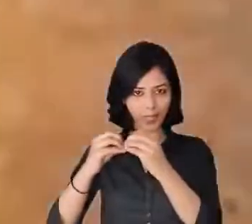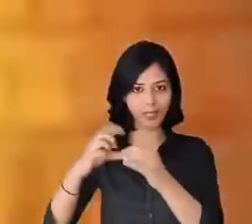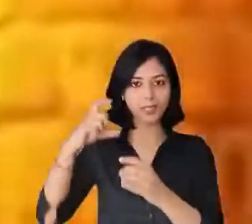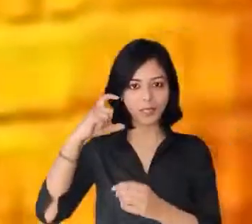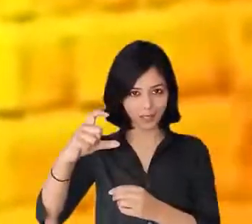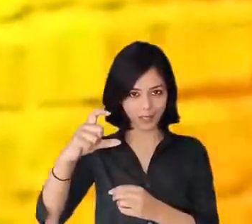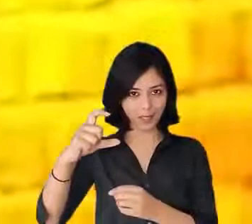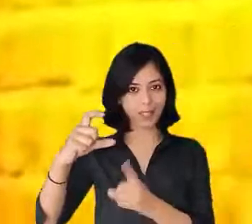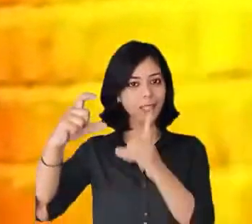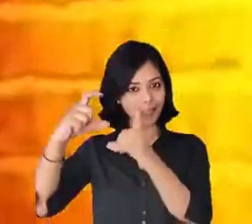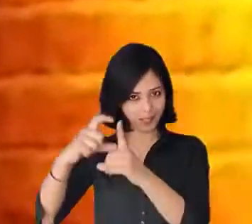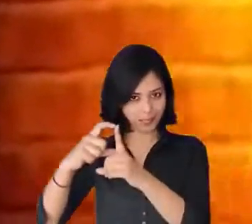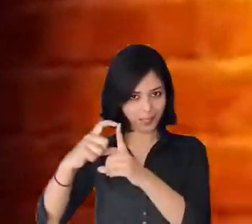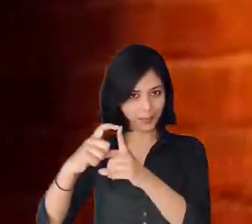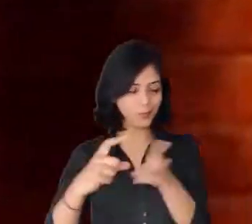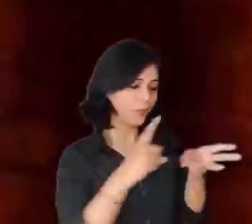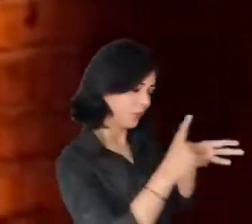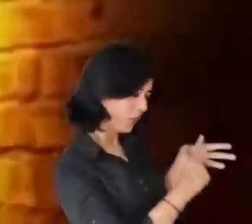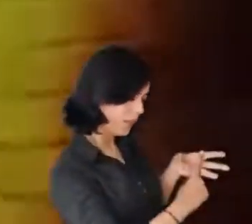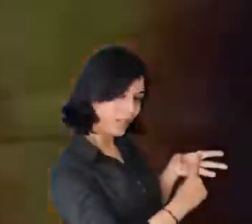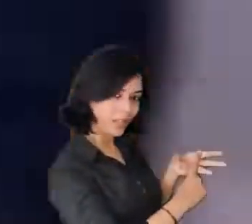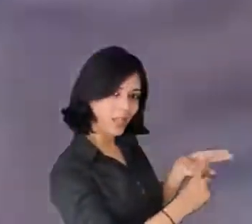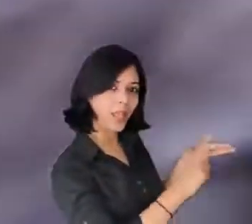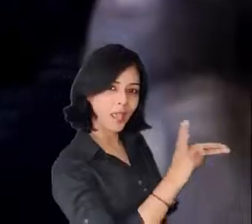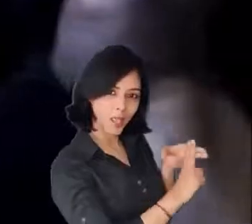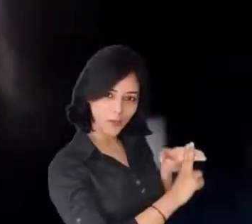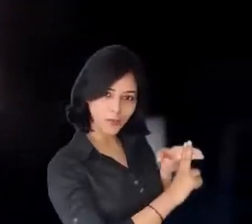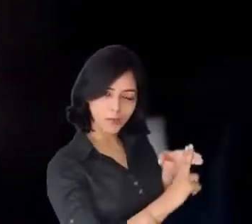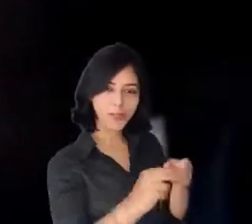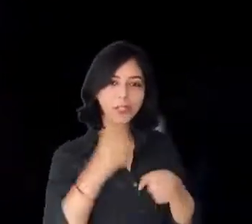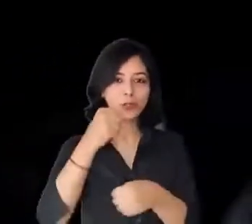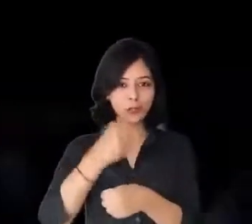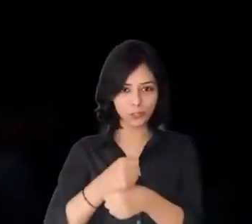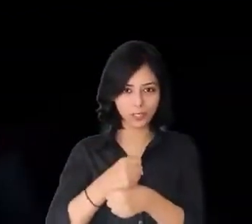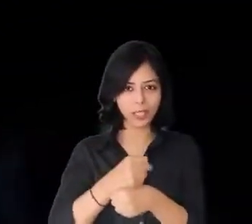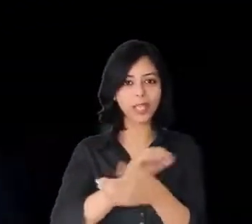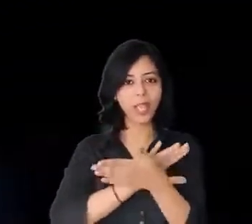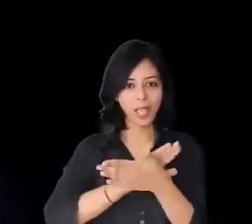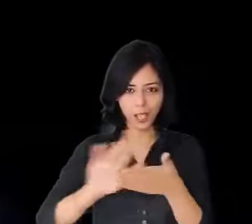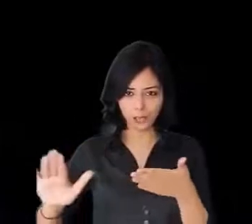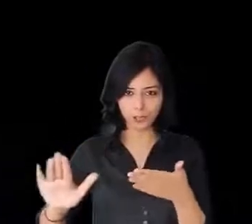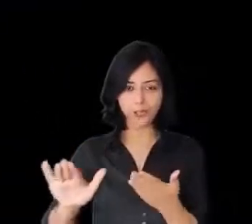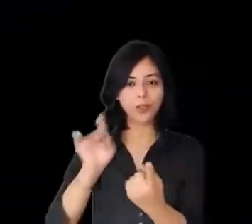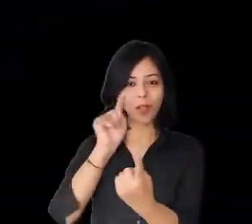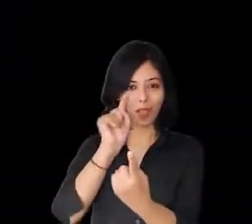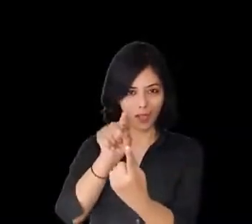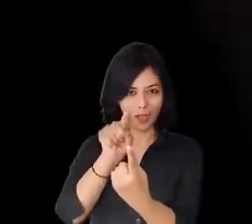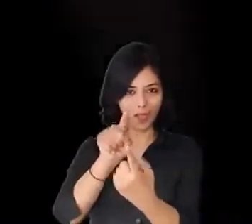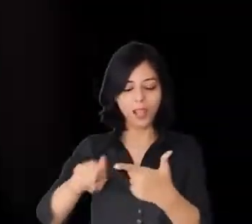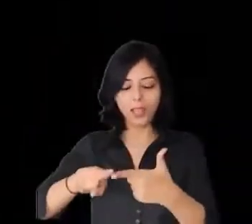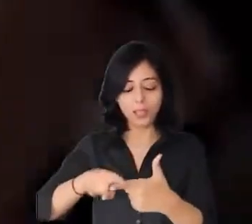Nancy estaba aterrada cuando cuando llamó a la policía de Berea para reportar